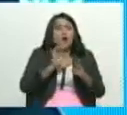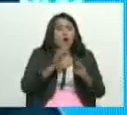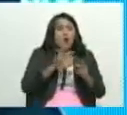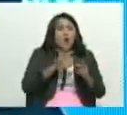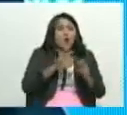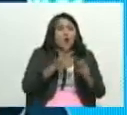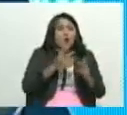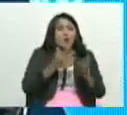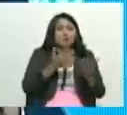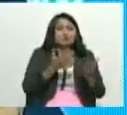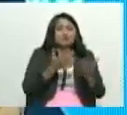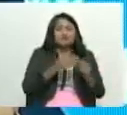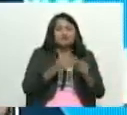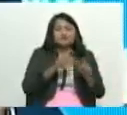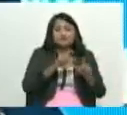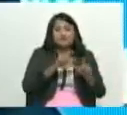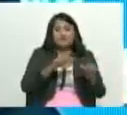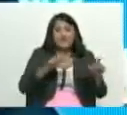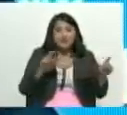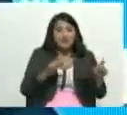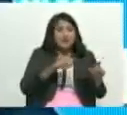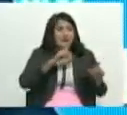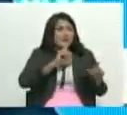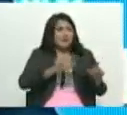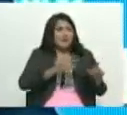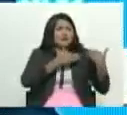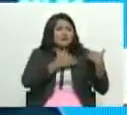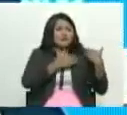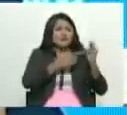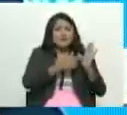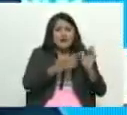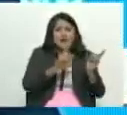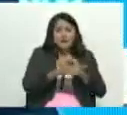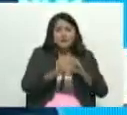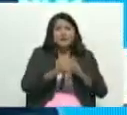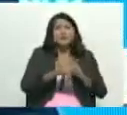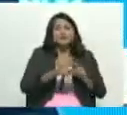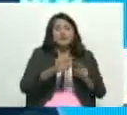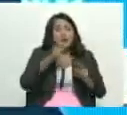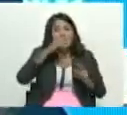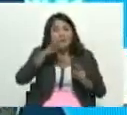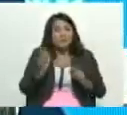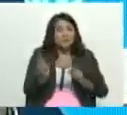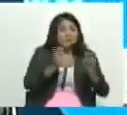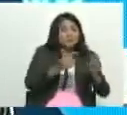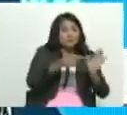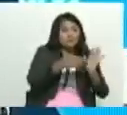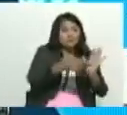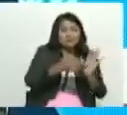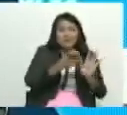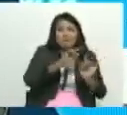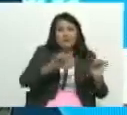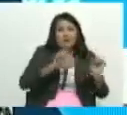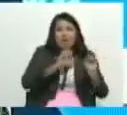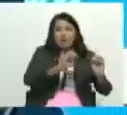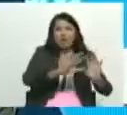y de que y de Quienes deberían estar siempre al frente de los cambios que es el pueblo pero ese estado de representación